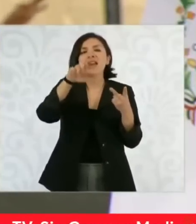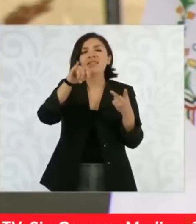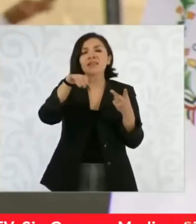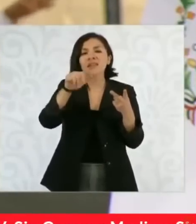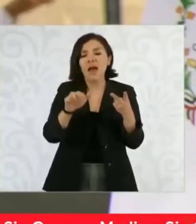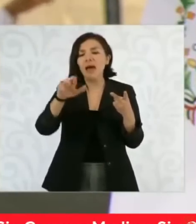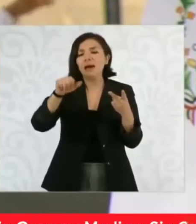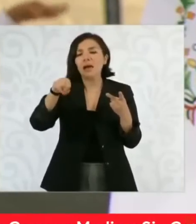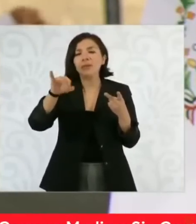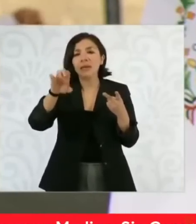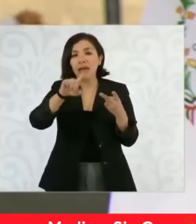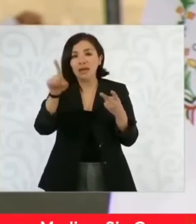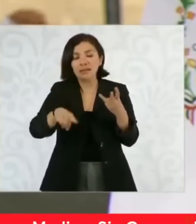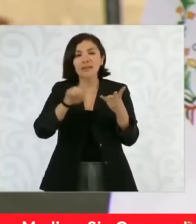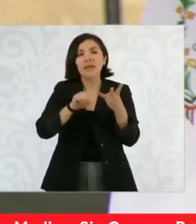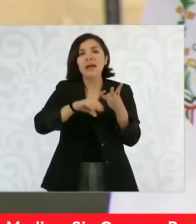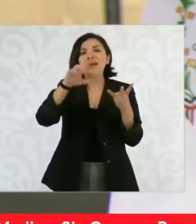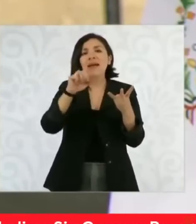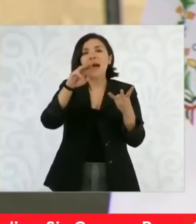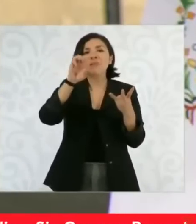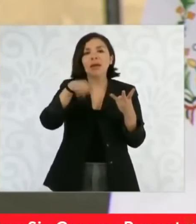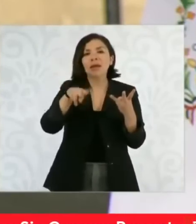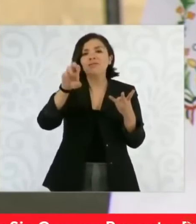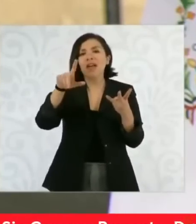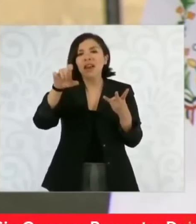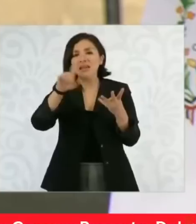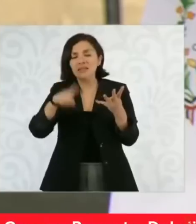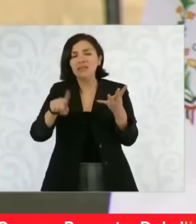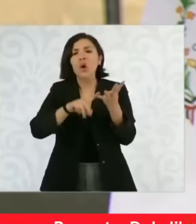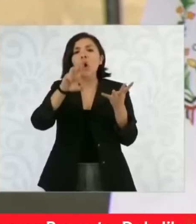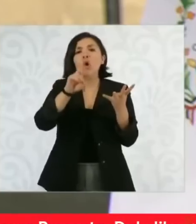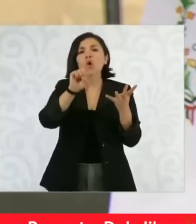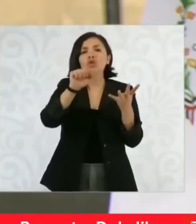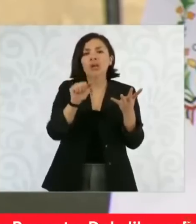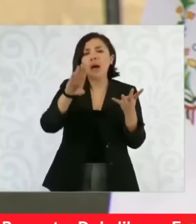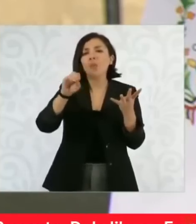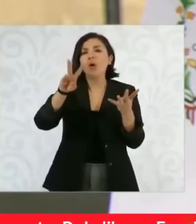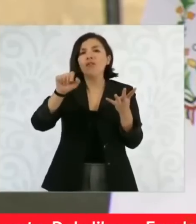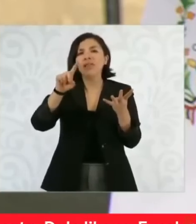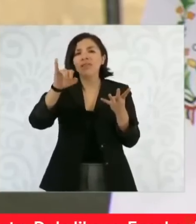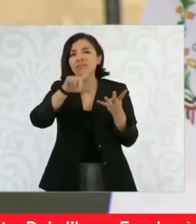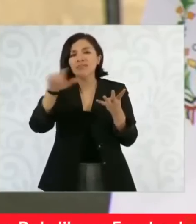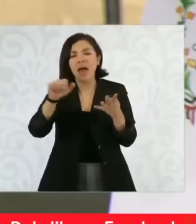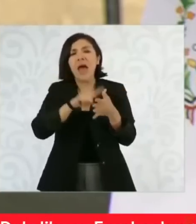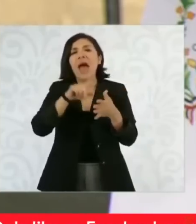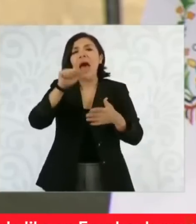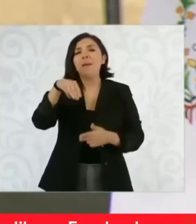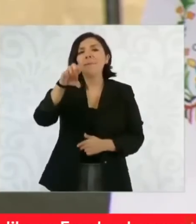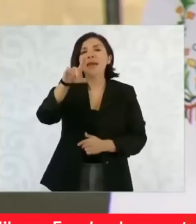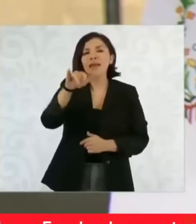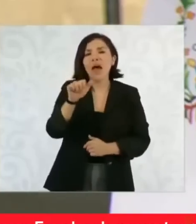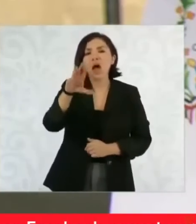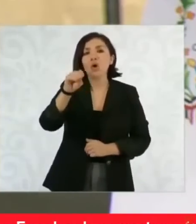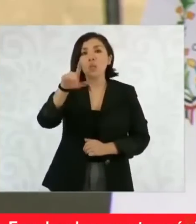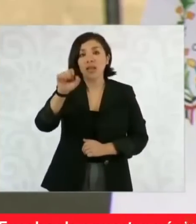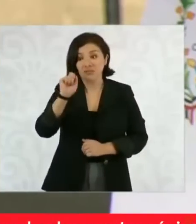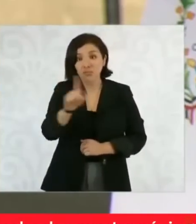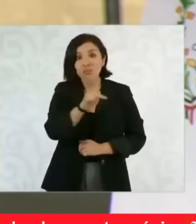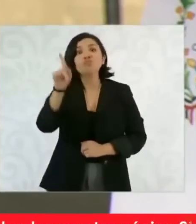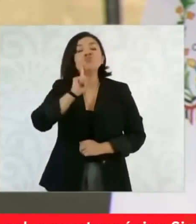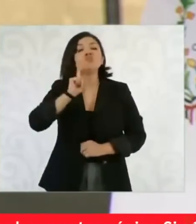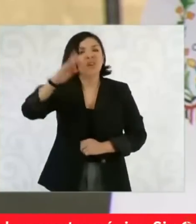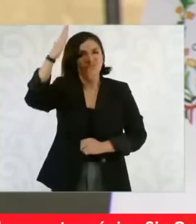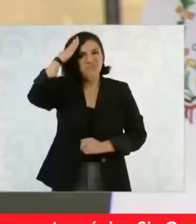Carmen Vélez, Rosa Bobadilla y Amelia Robles, quienes fueron líderes estratégicas del